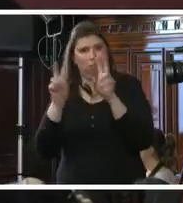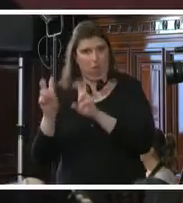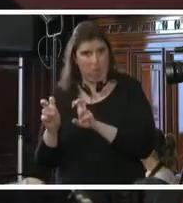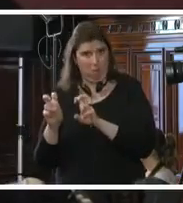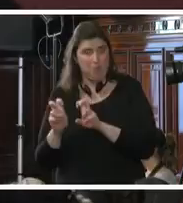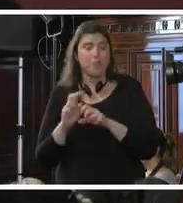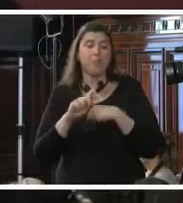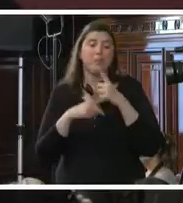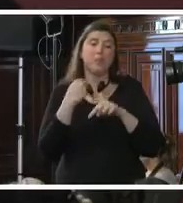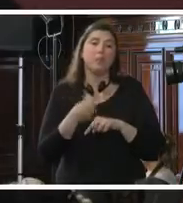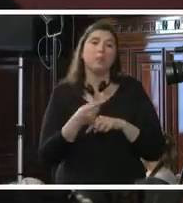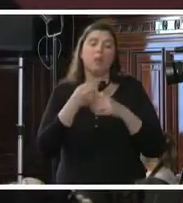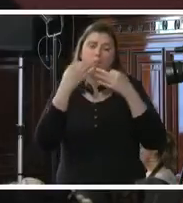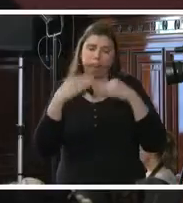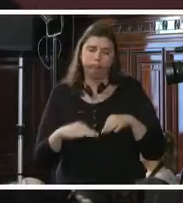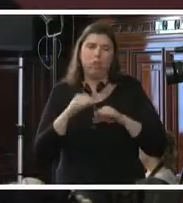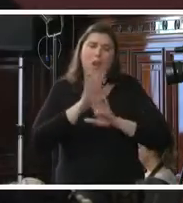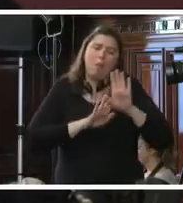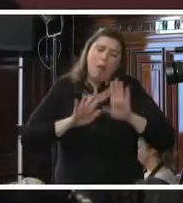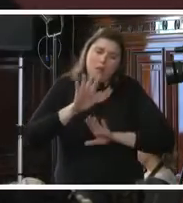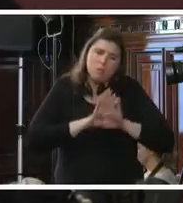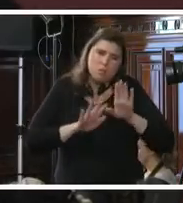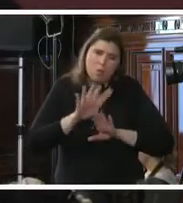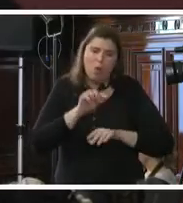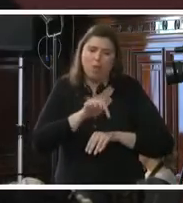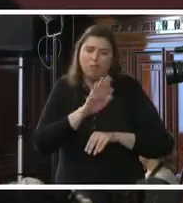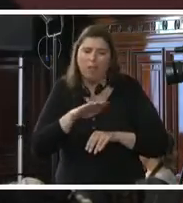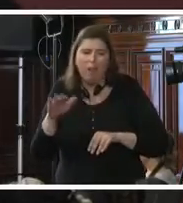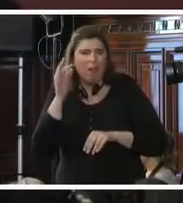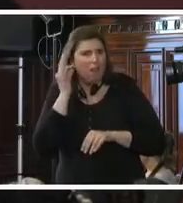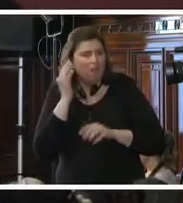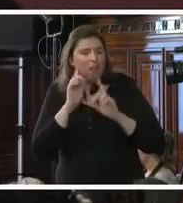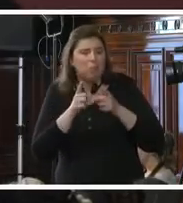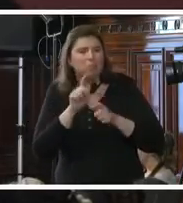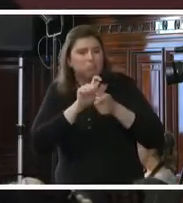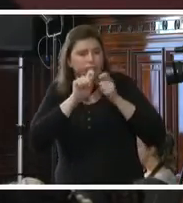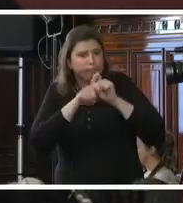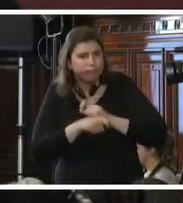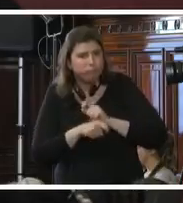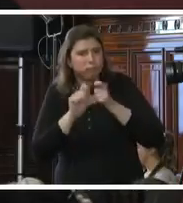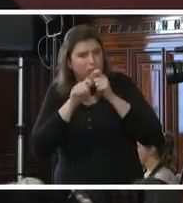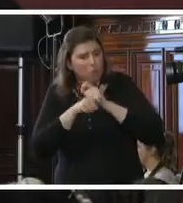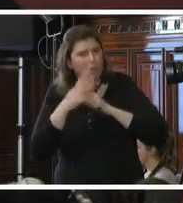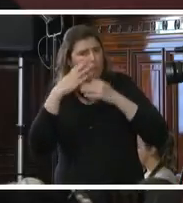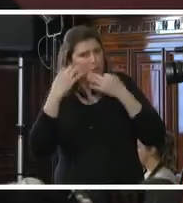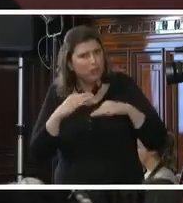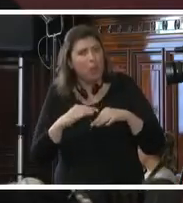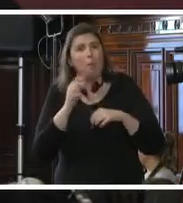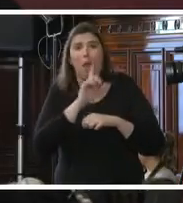Finalmente, garantizar una reparación digna y transformadora para incidir en la no repetición de las violaciones de derechos